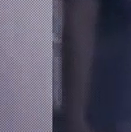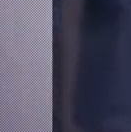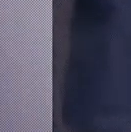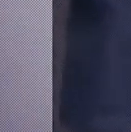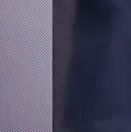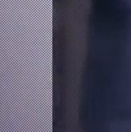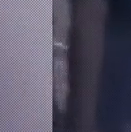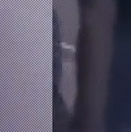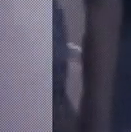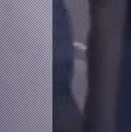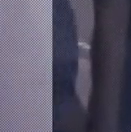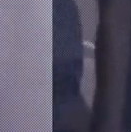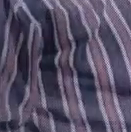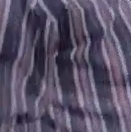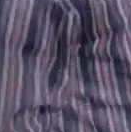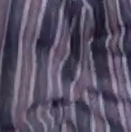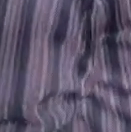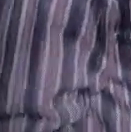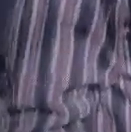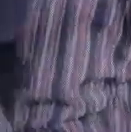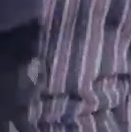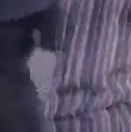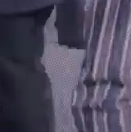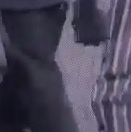ángeles, de Dios siempre tendrán su